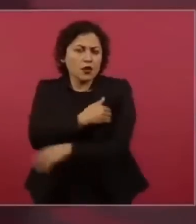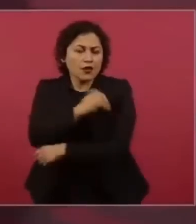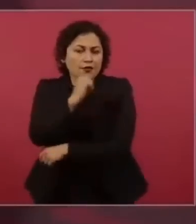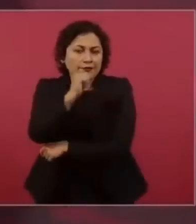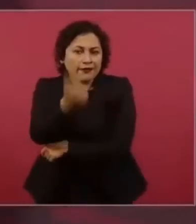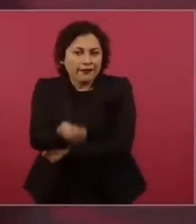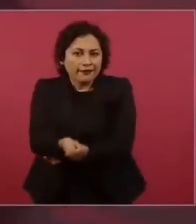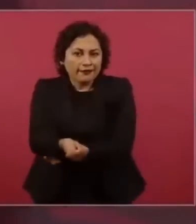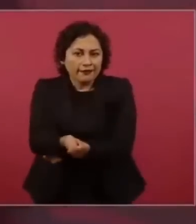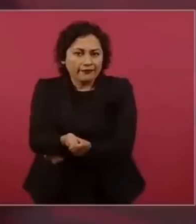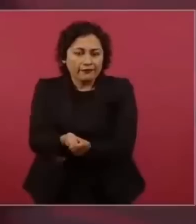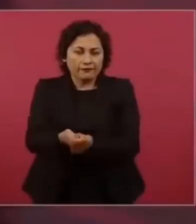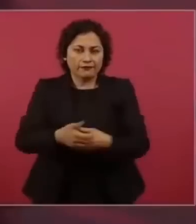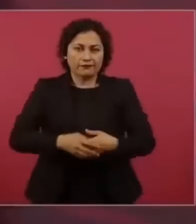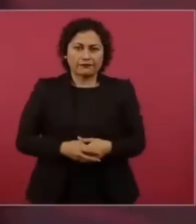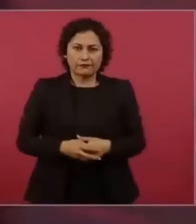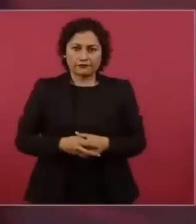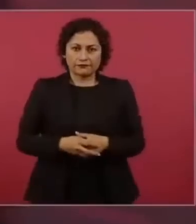El